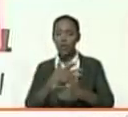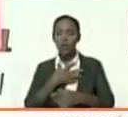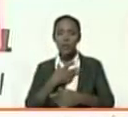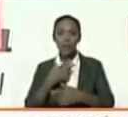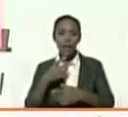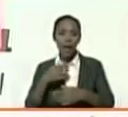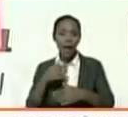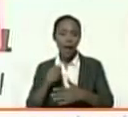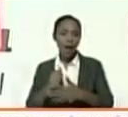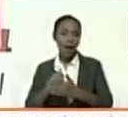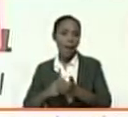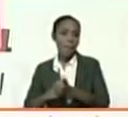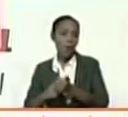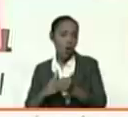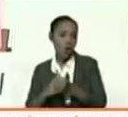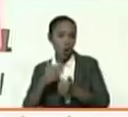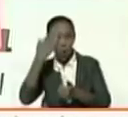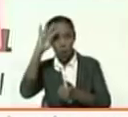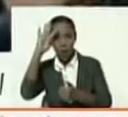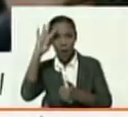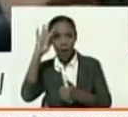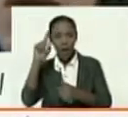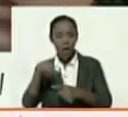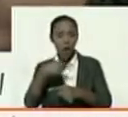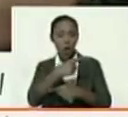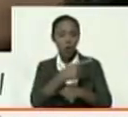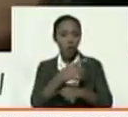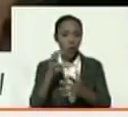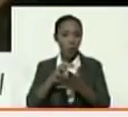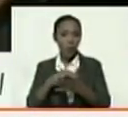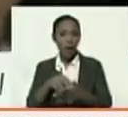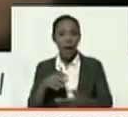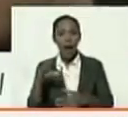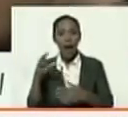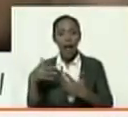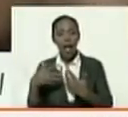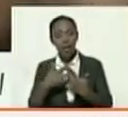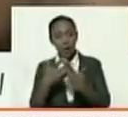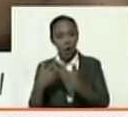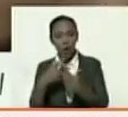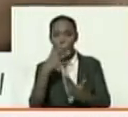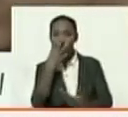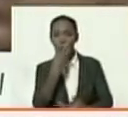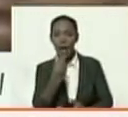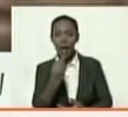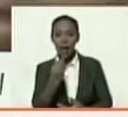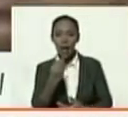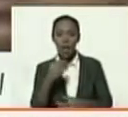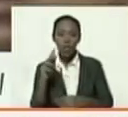Estados Unidos, Israel. No, esos estuvieron Brasil y Colombia.